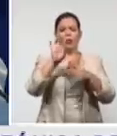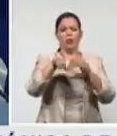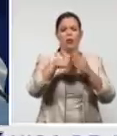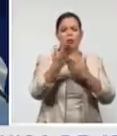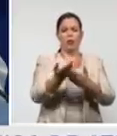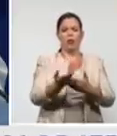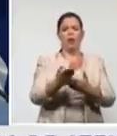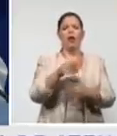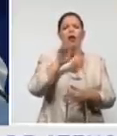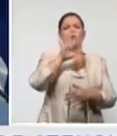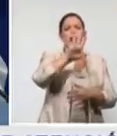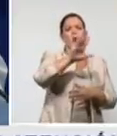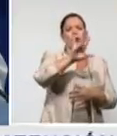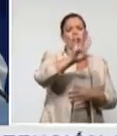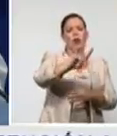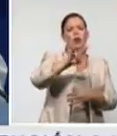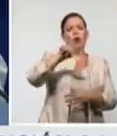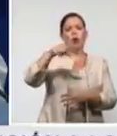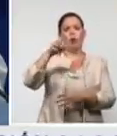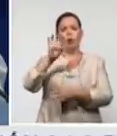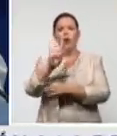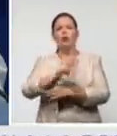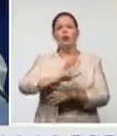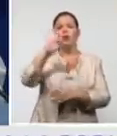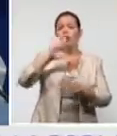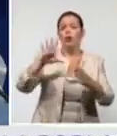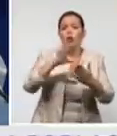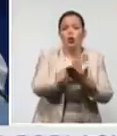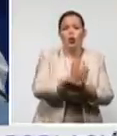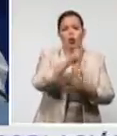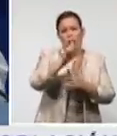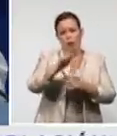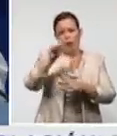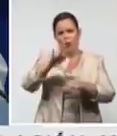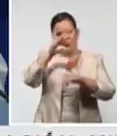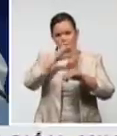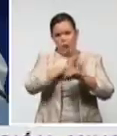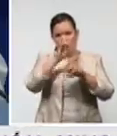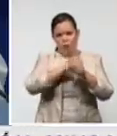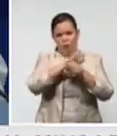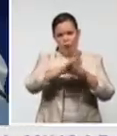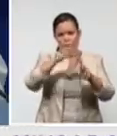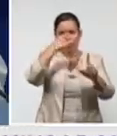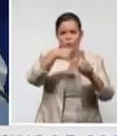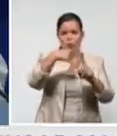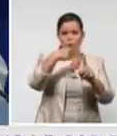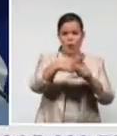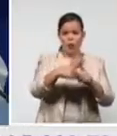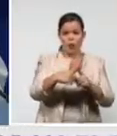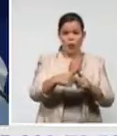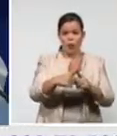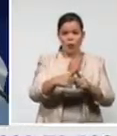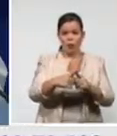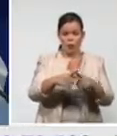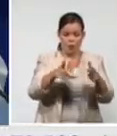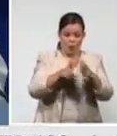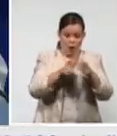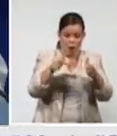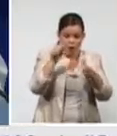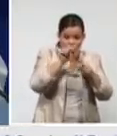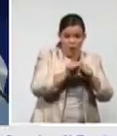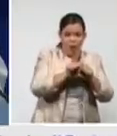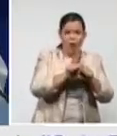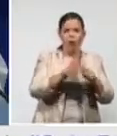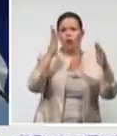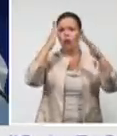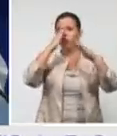59,4% de todos los casos diagnosticados en nuestro país pues no han tenido síntomas de la enfermedad